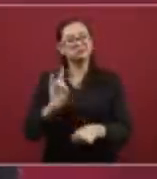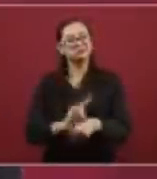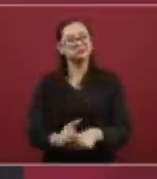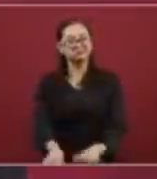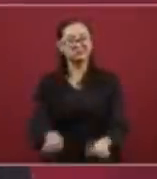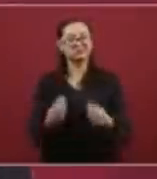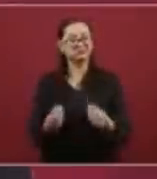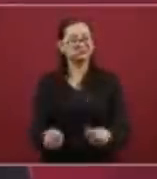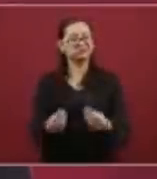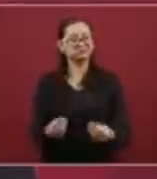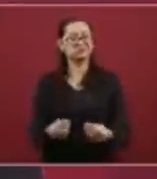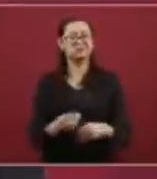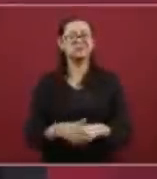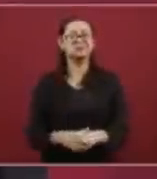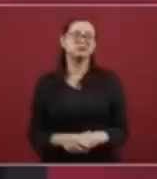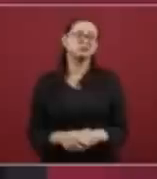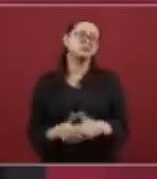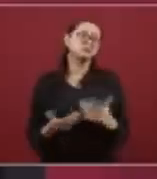instancias